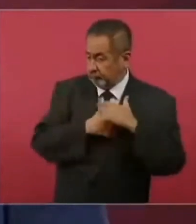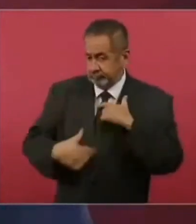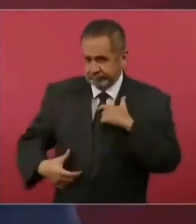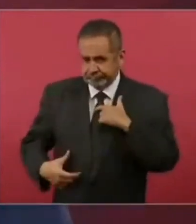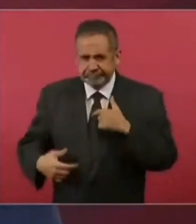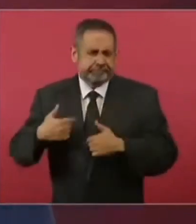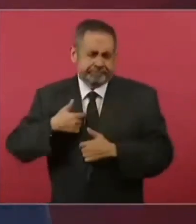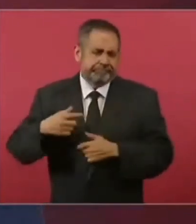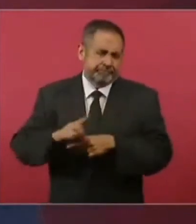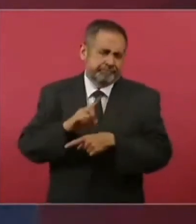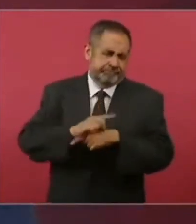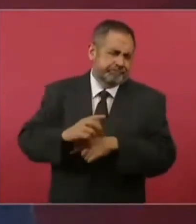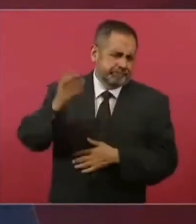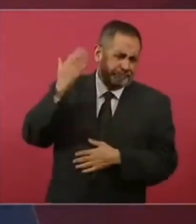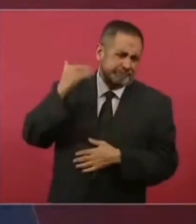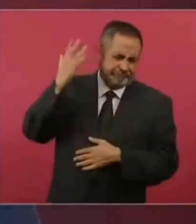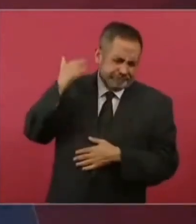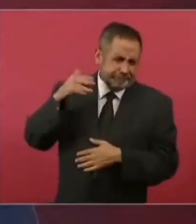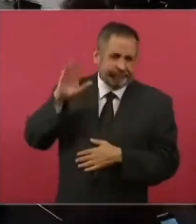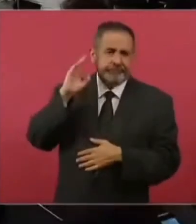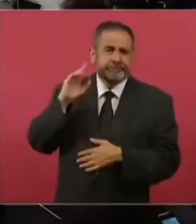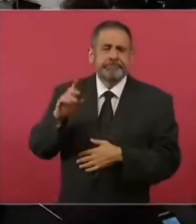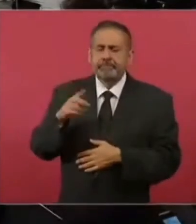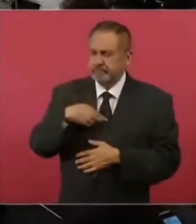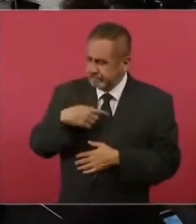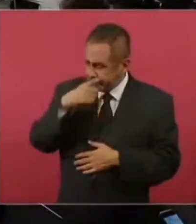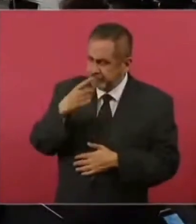desde mucho antes,